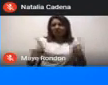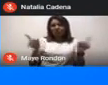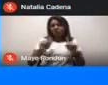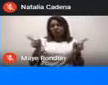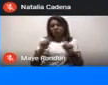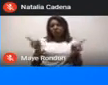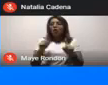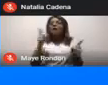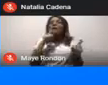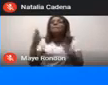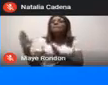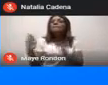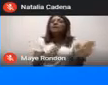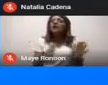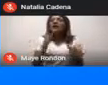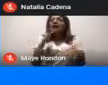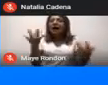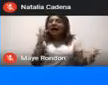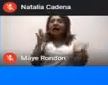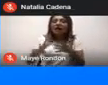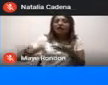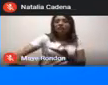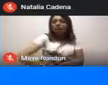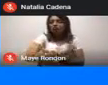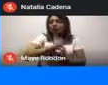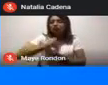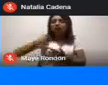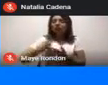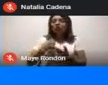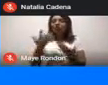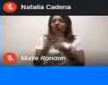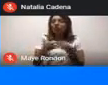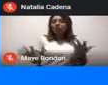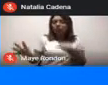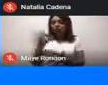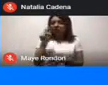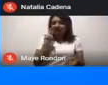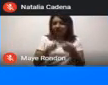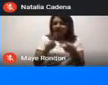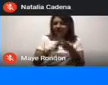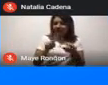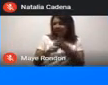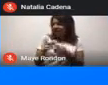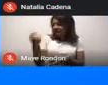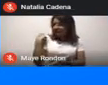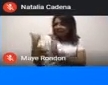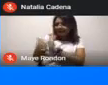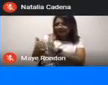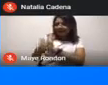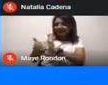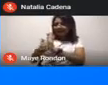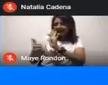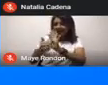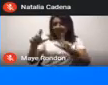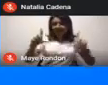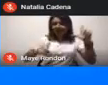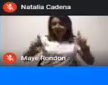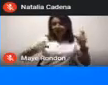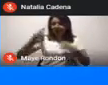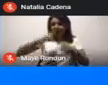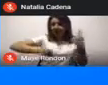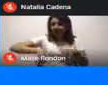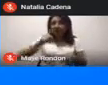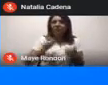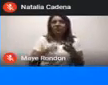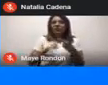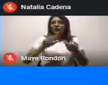la planificación condensa y va a reunir todo esto que ya ustedes han visto en estas últimas cátedras en materia de turismo cultural, de